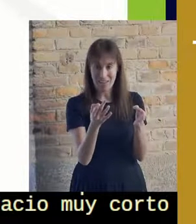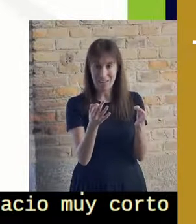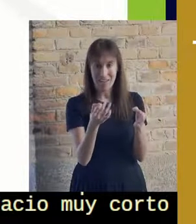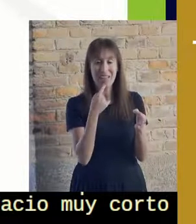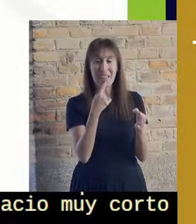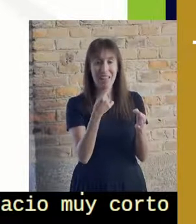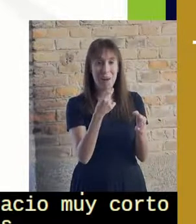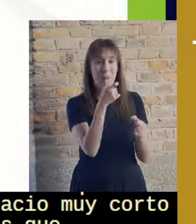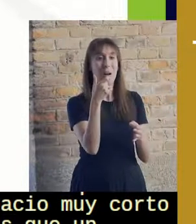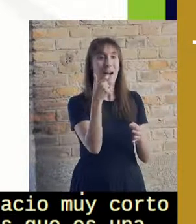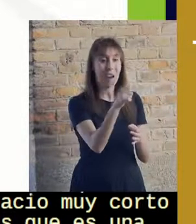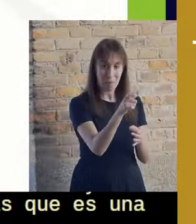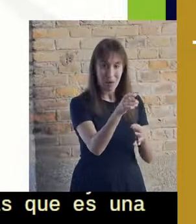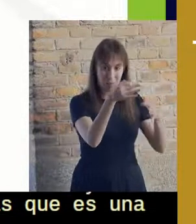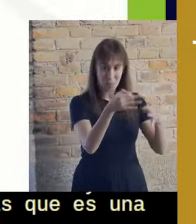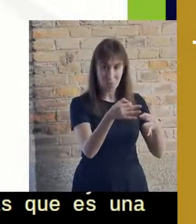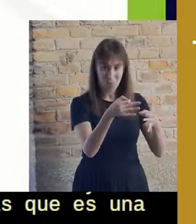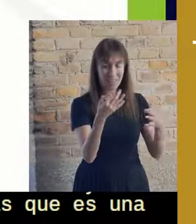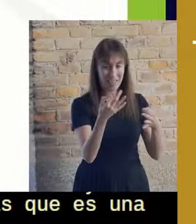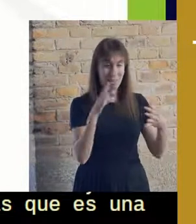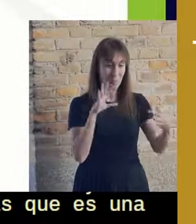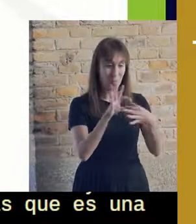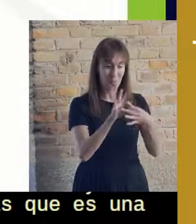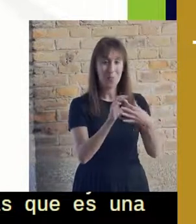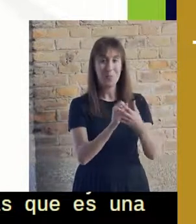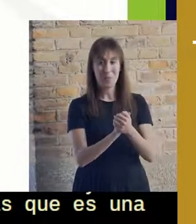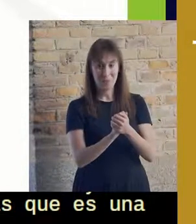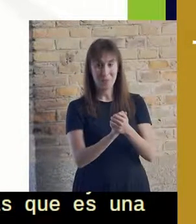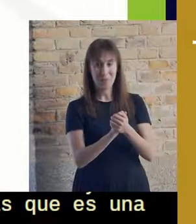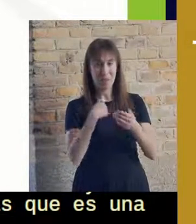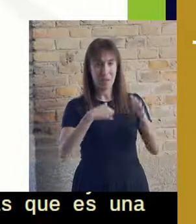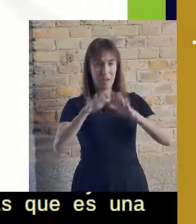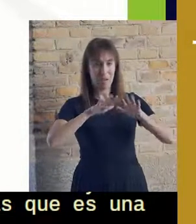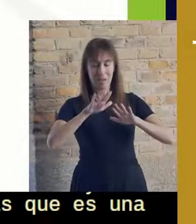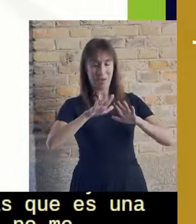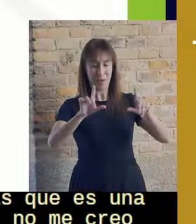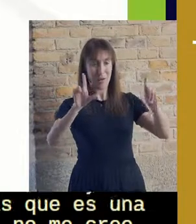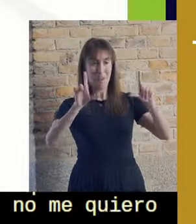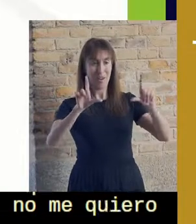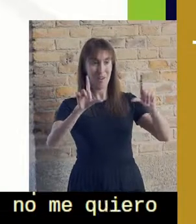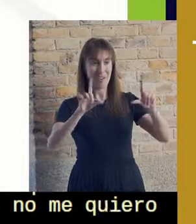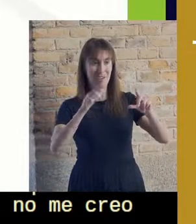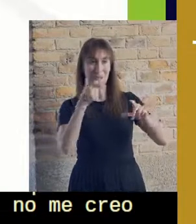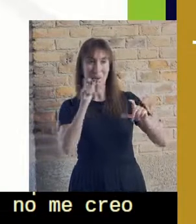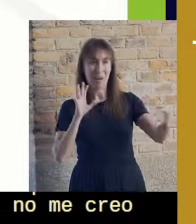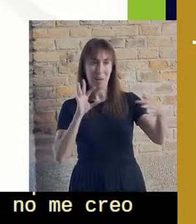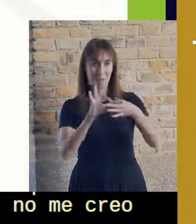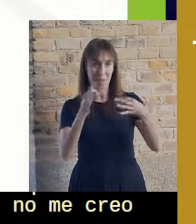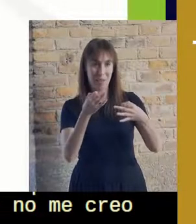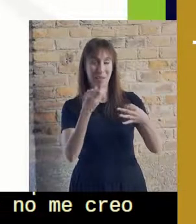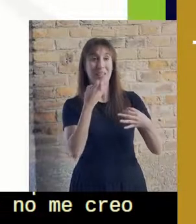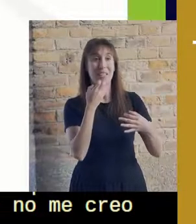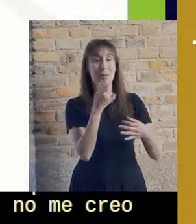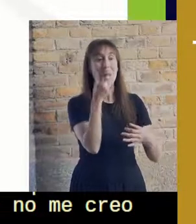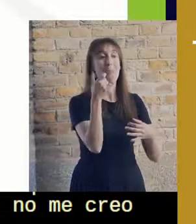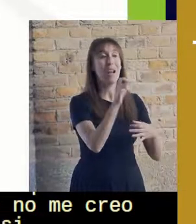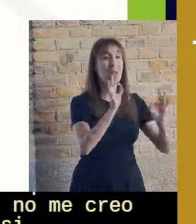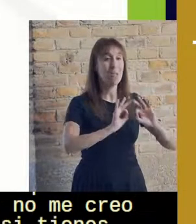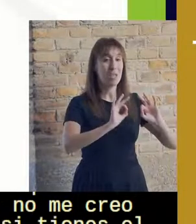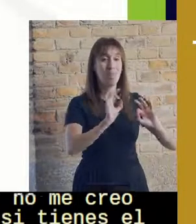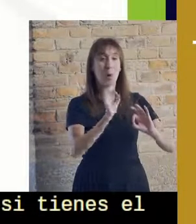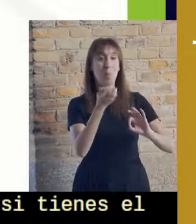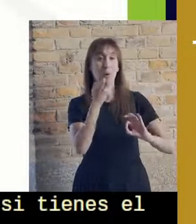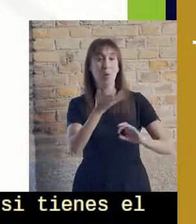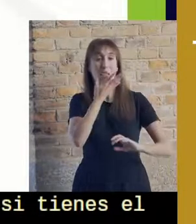palabra vale más que una imagen a veces o una imagen vale No me quiero liar no me quiero liar pero si tienes una palabra específica igual que si tienes el